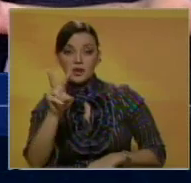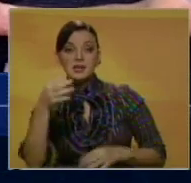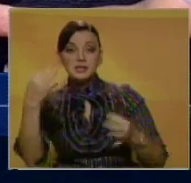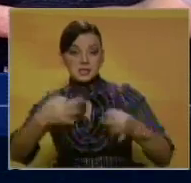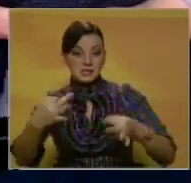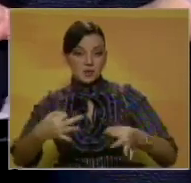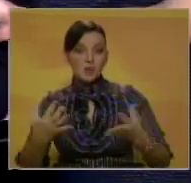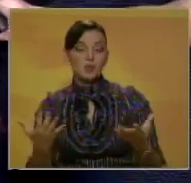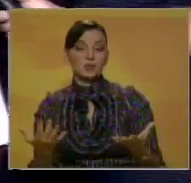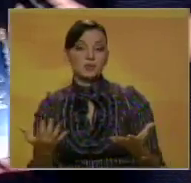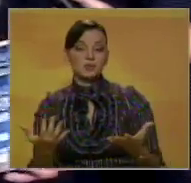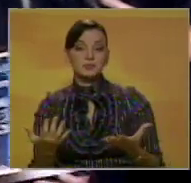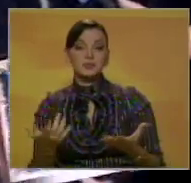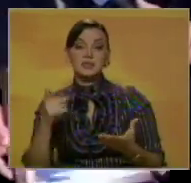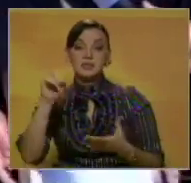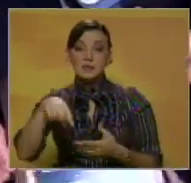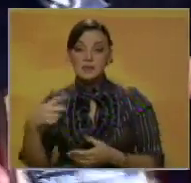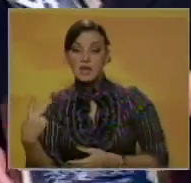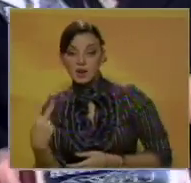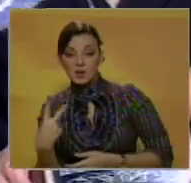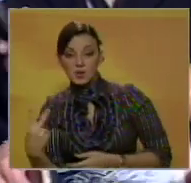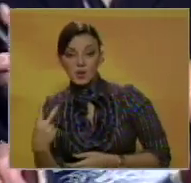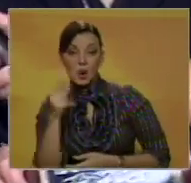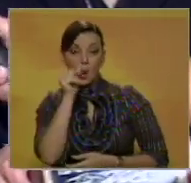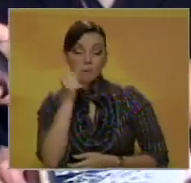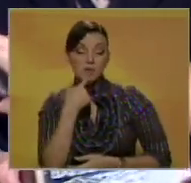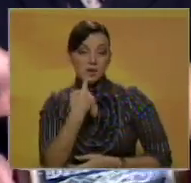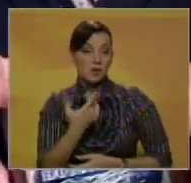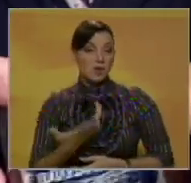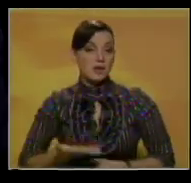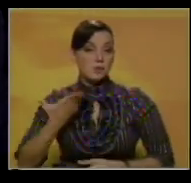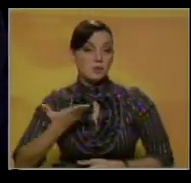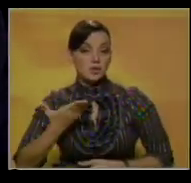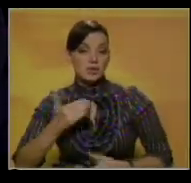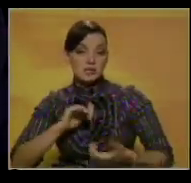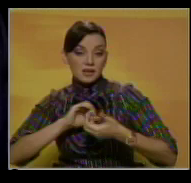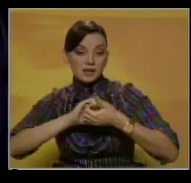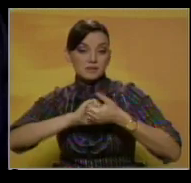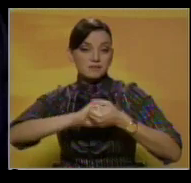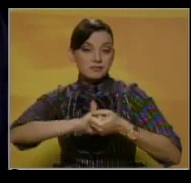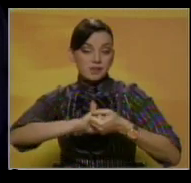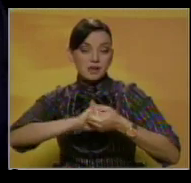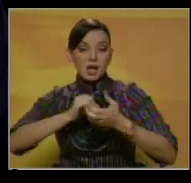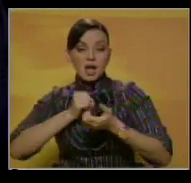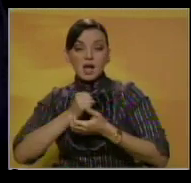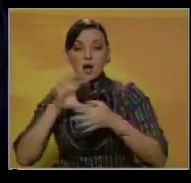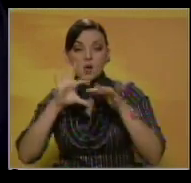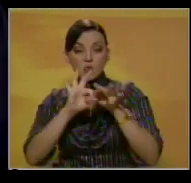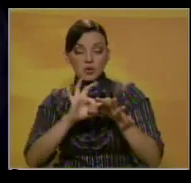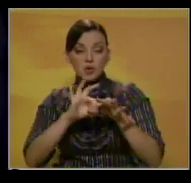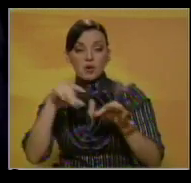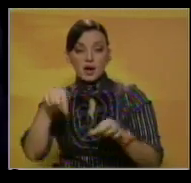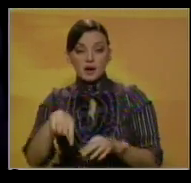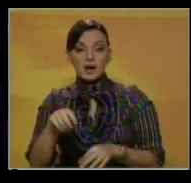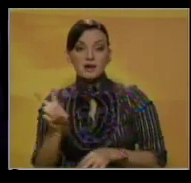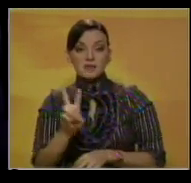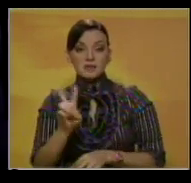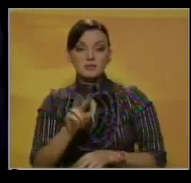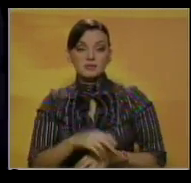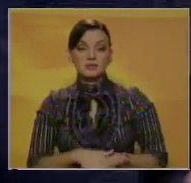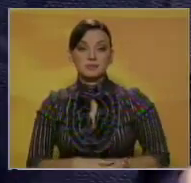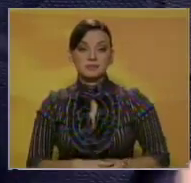asegurado. Finalmente, ambas partes ratificaron la importancia de estrechar los lazos de unión y cooperación en beneficio del